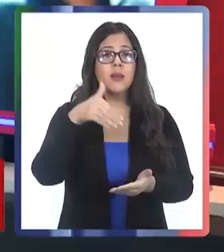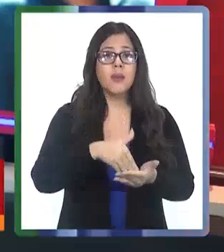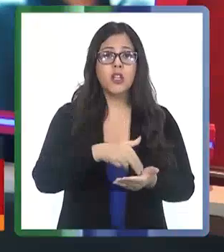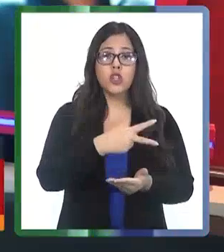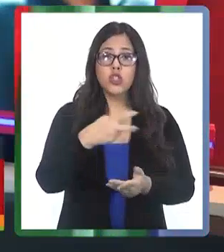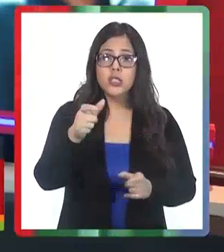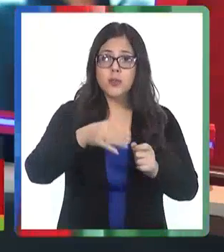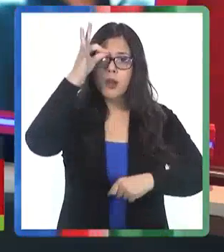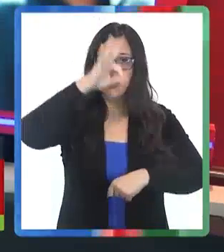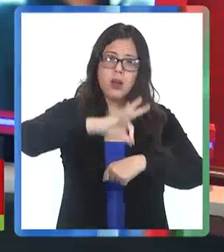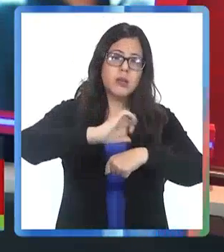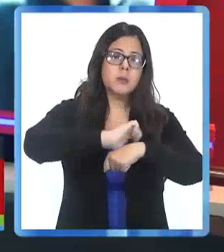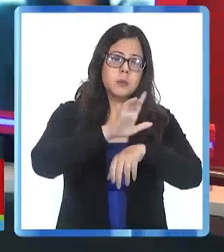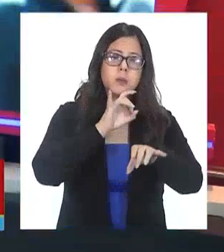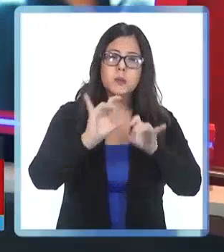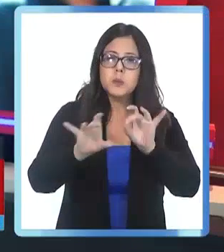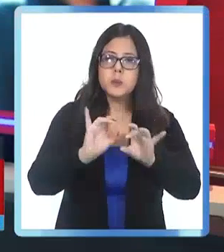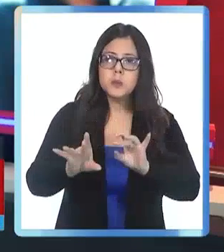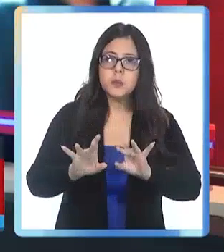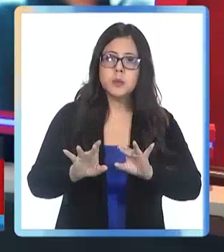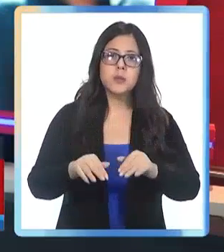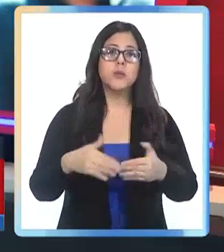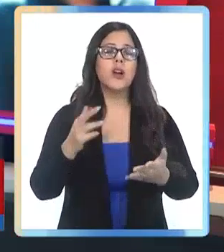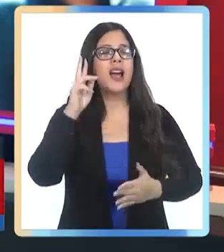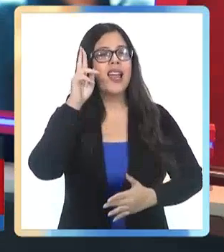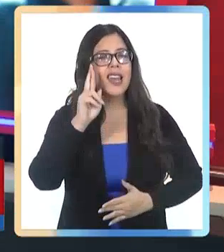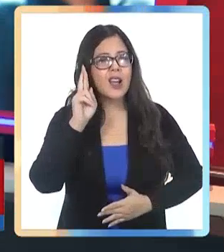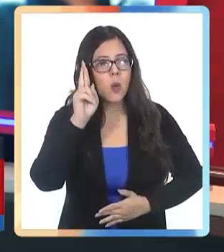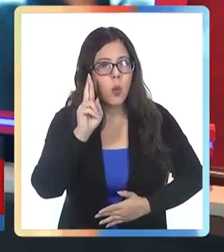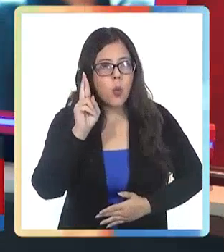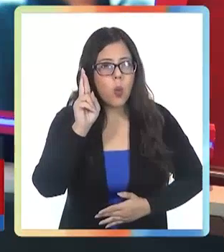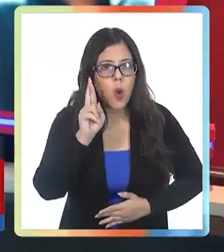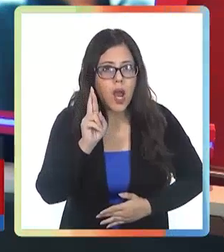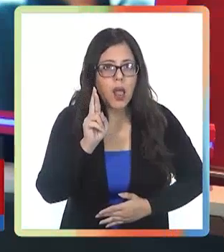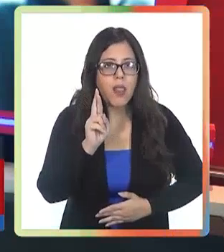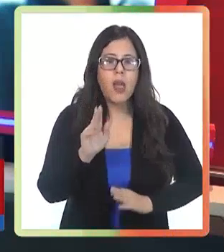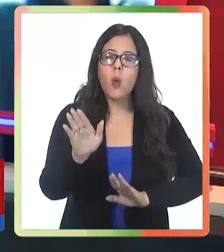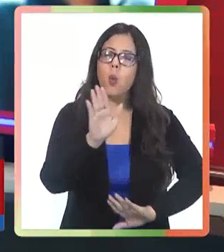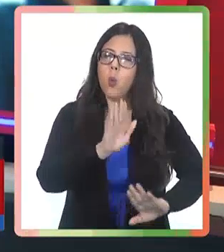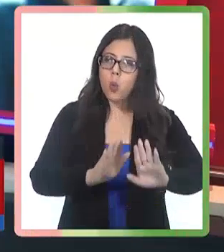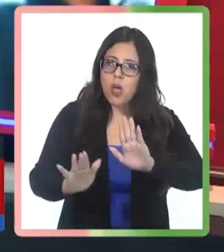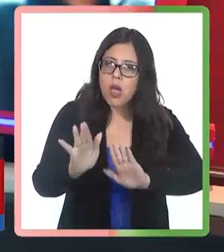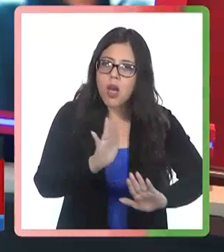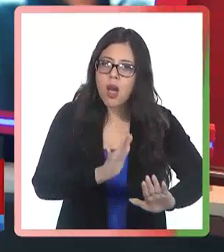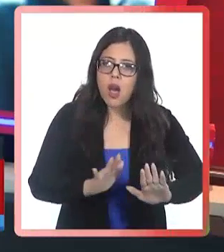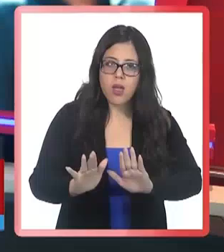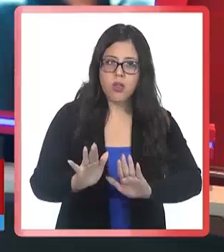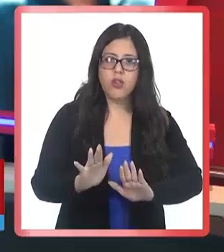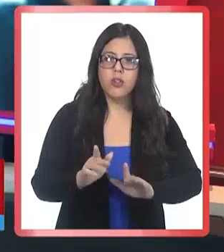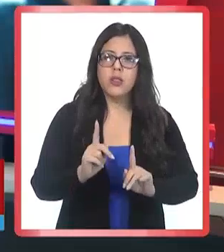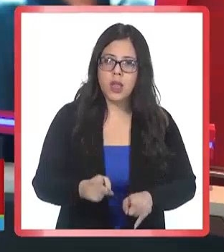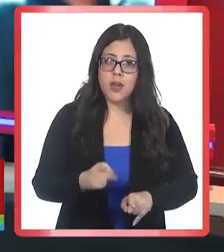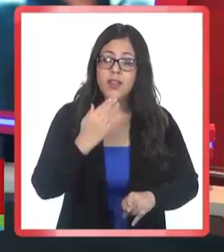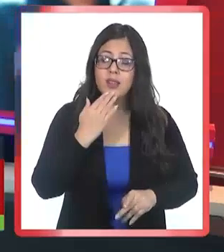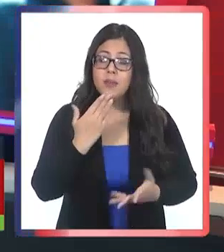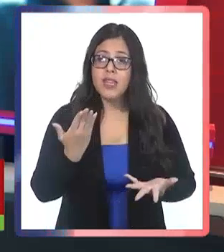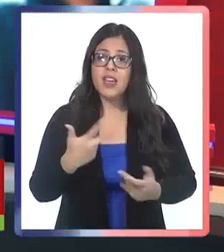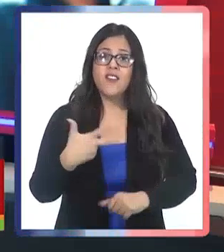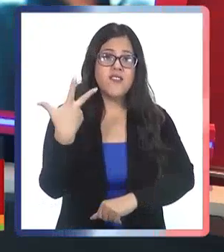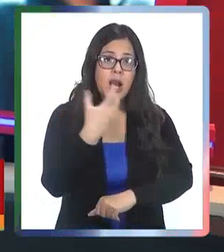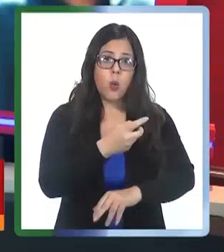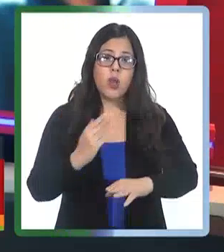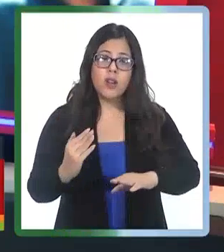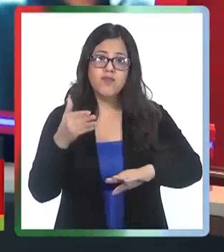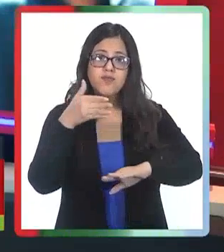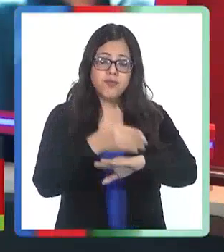casi 6.200 enfermaron de COVID-19. Así que recuerde ser más riguroso y rigurosa con los cuidados y acudir a